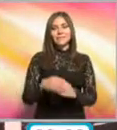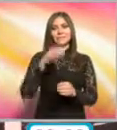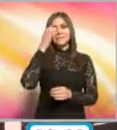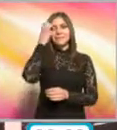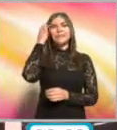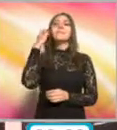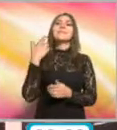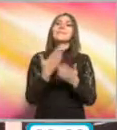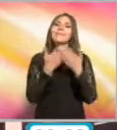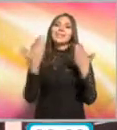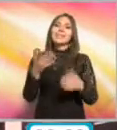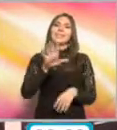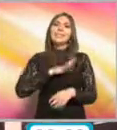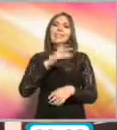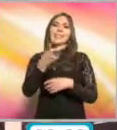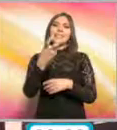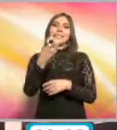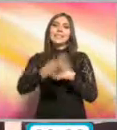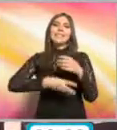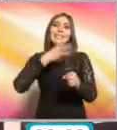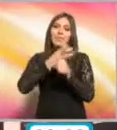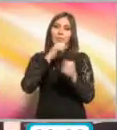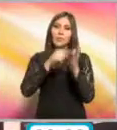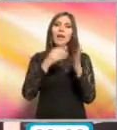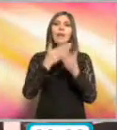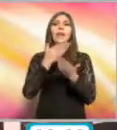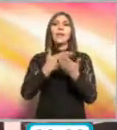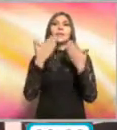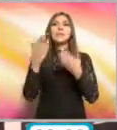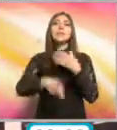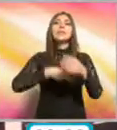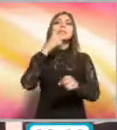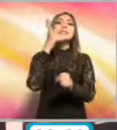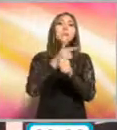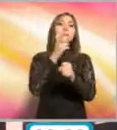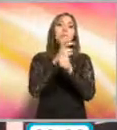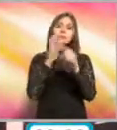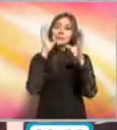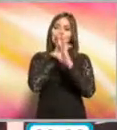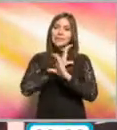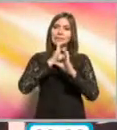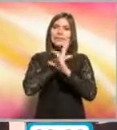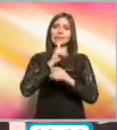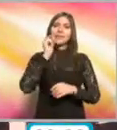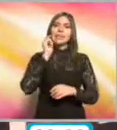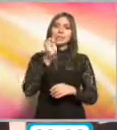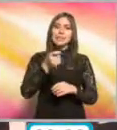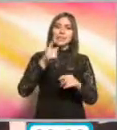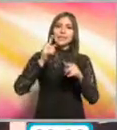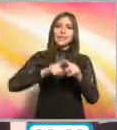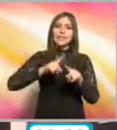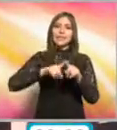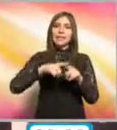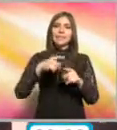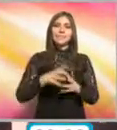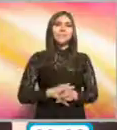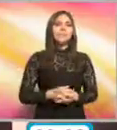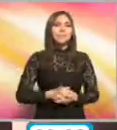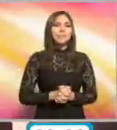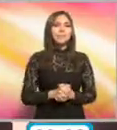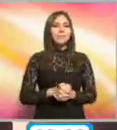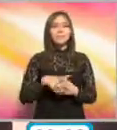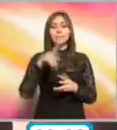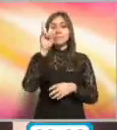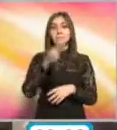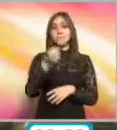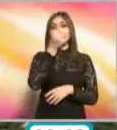ahí está el tercer lugar. Ahora nos vamos con la segunda posición, que es a cargo de este muy